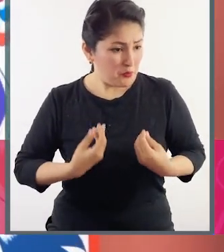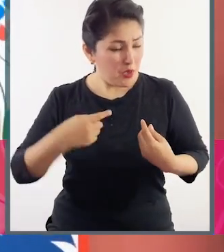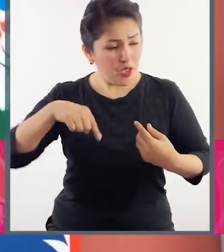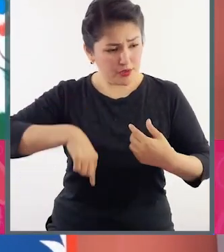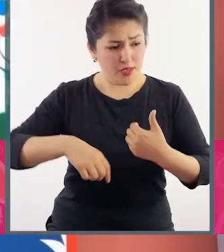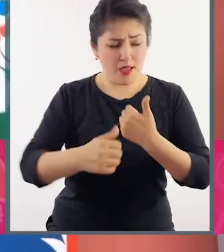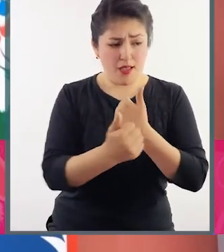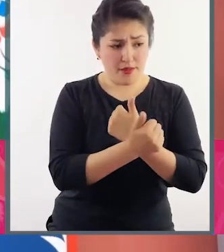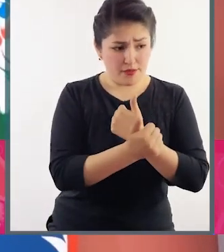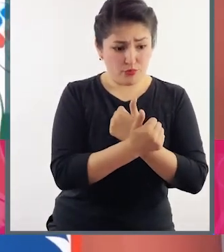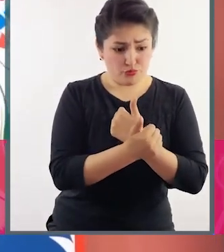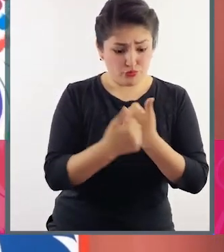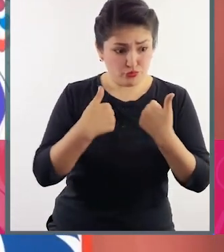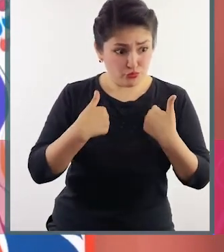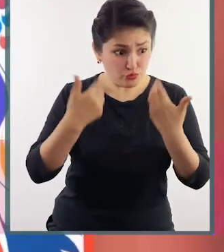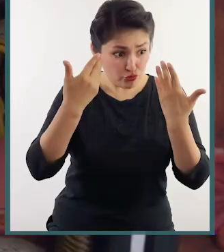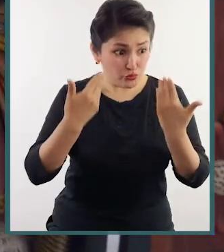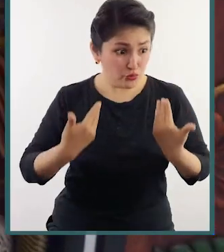En Ayacucho